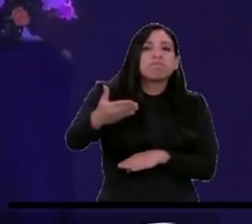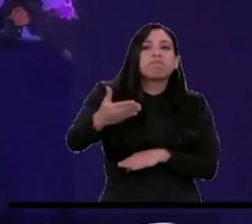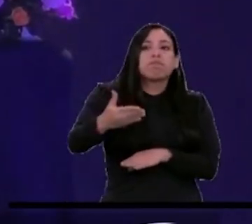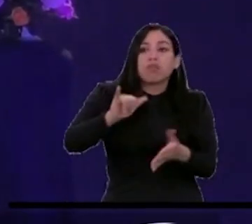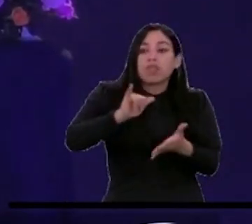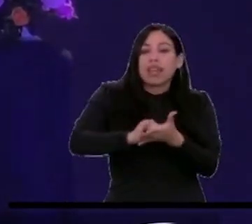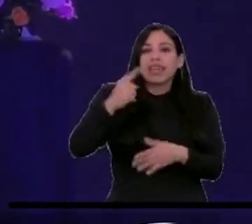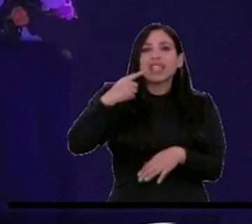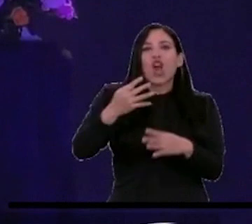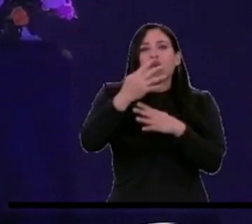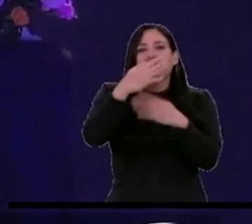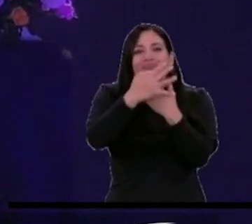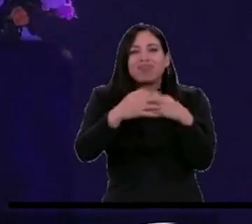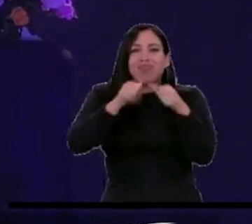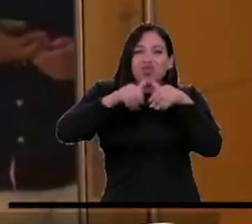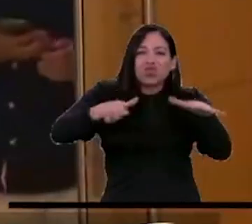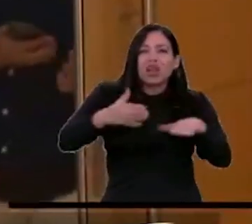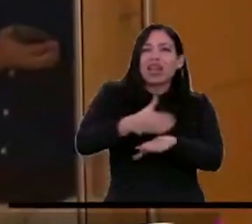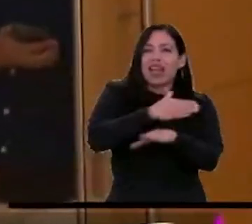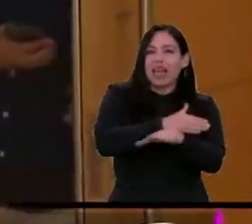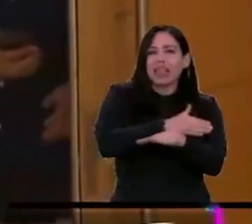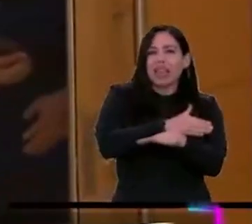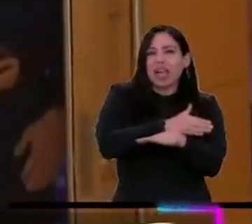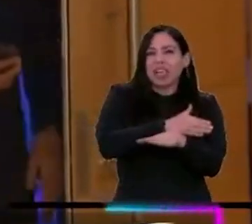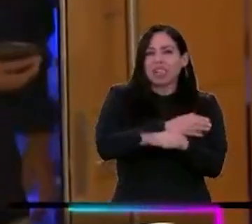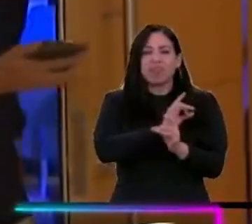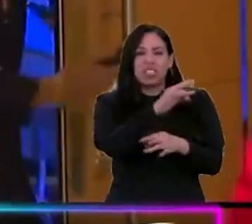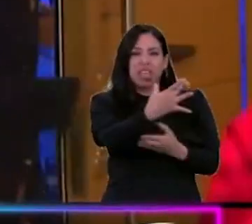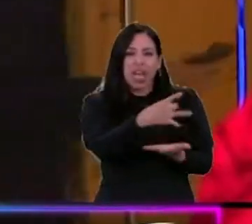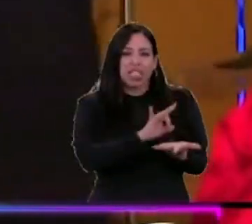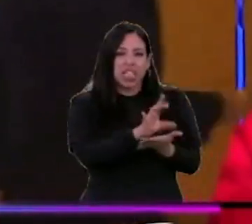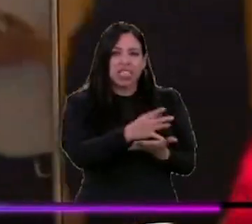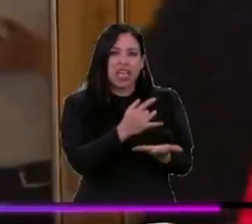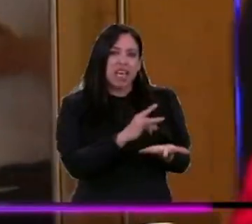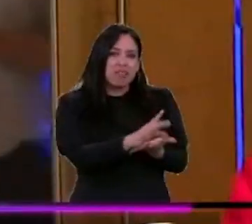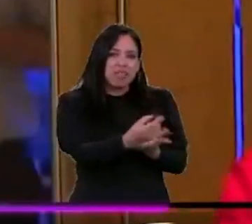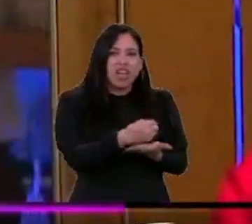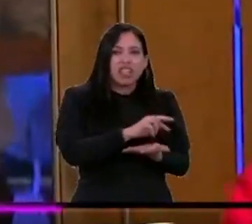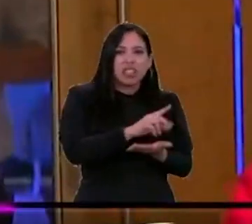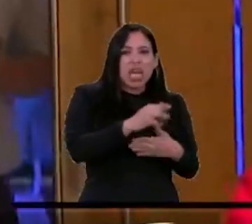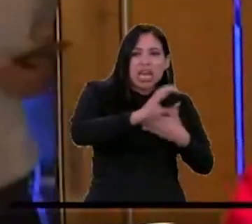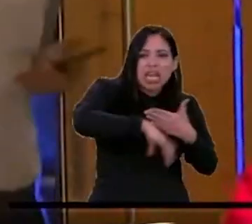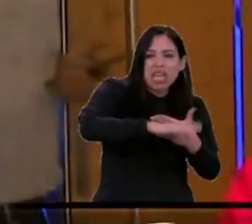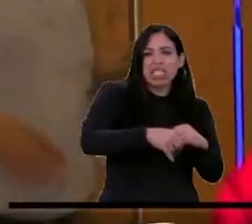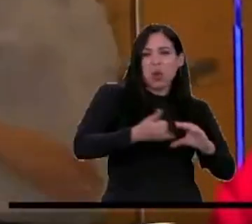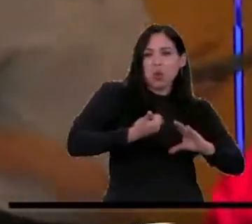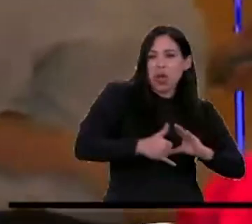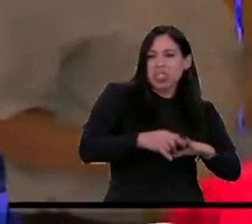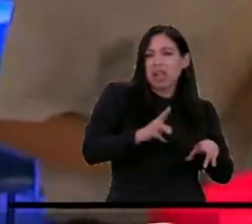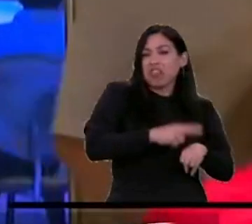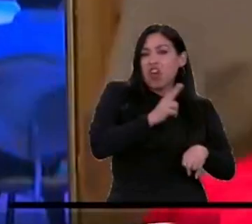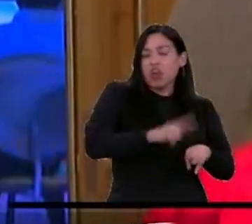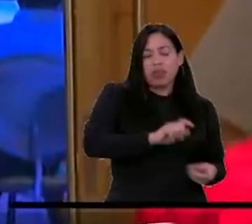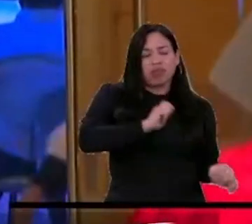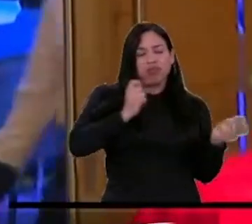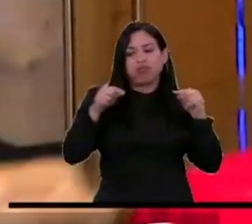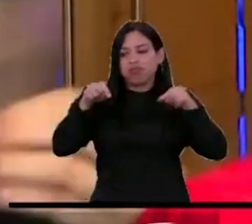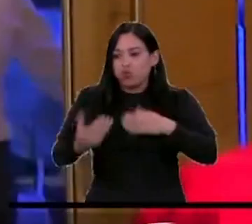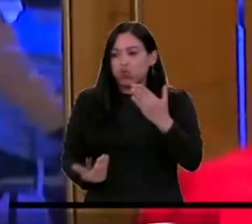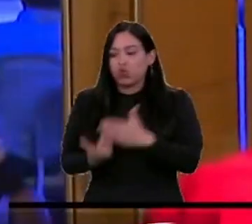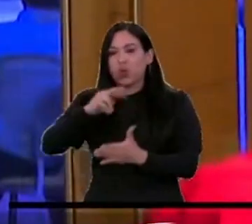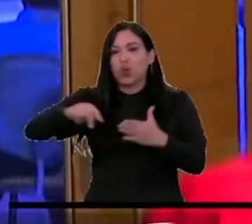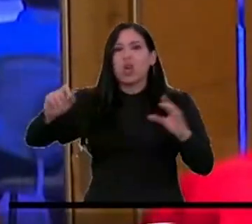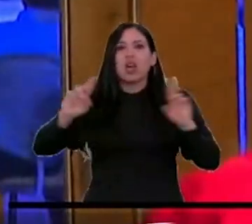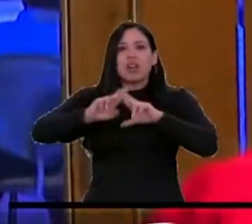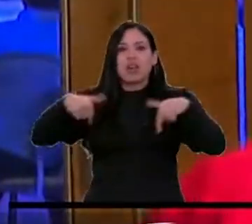ser la siguiente red social. Antes estábamos como chateando por 2D en Instagram, en WhatsApp. Ya con esto va a ser como